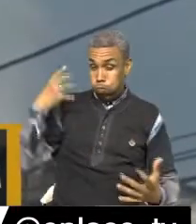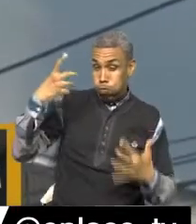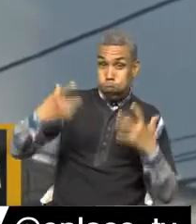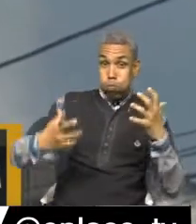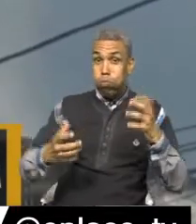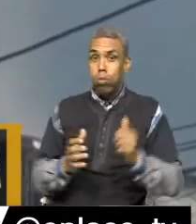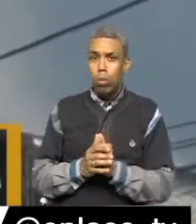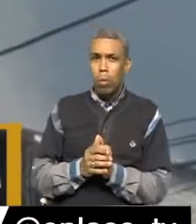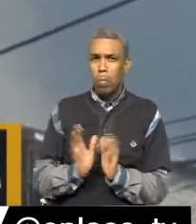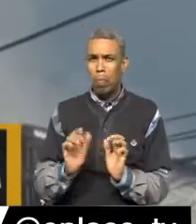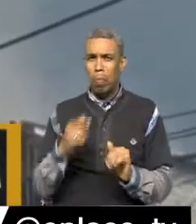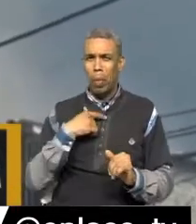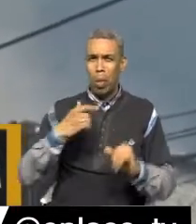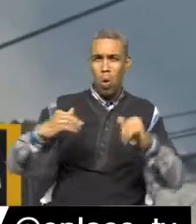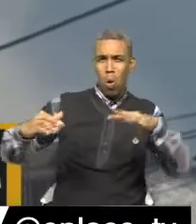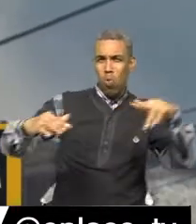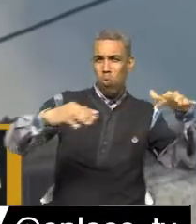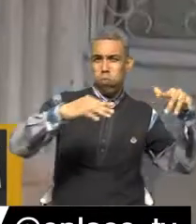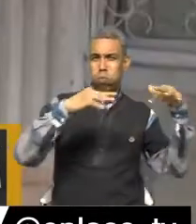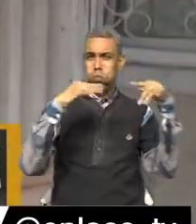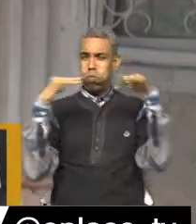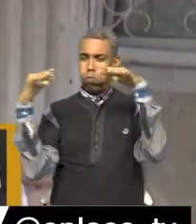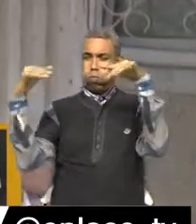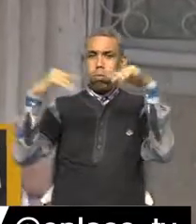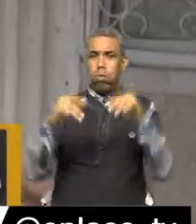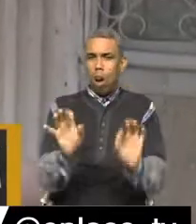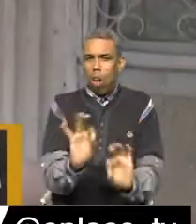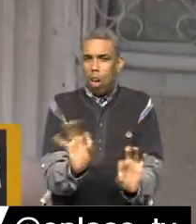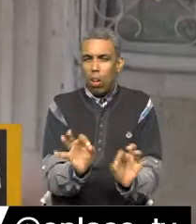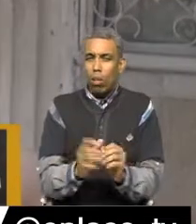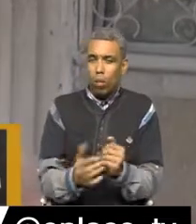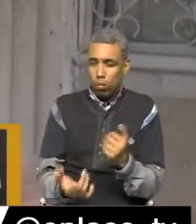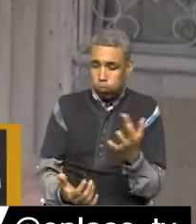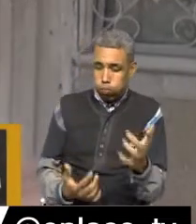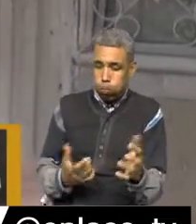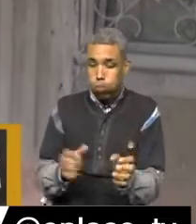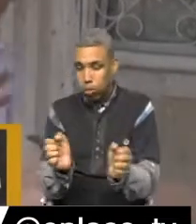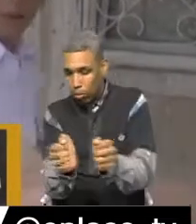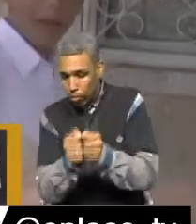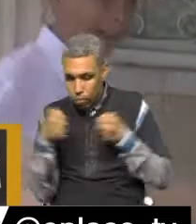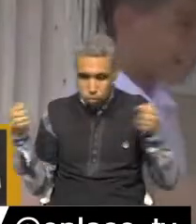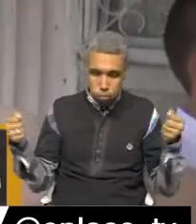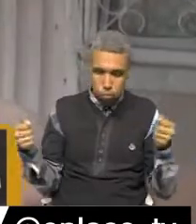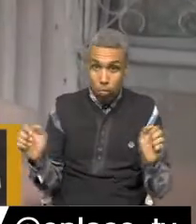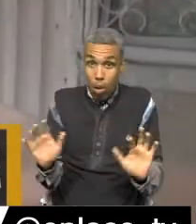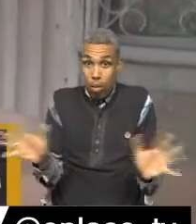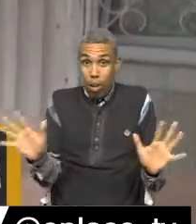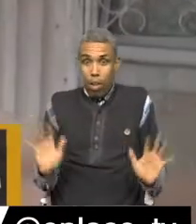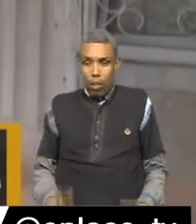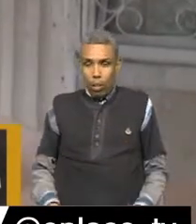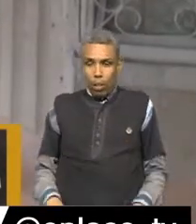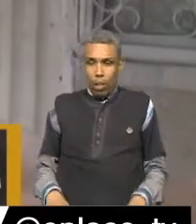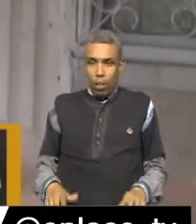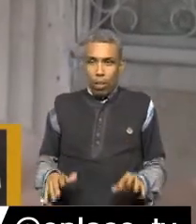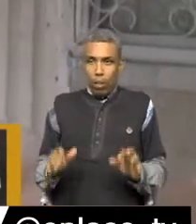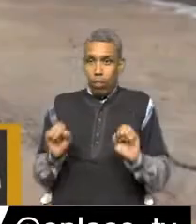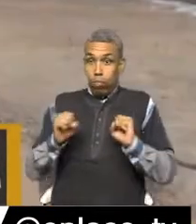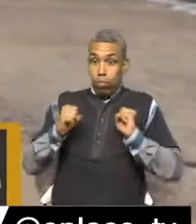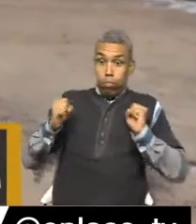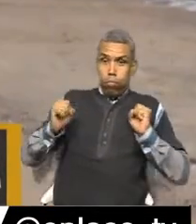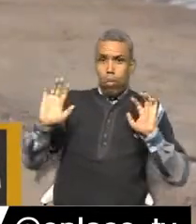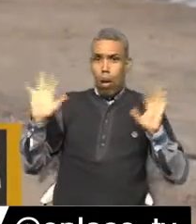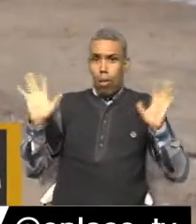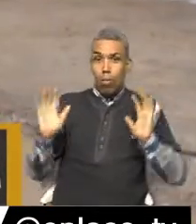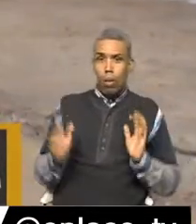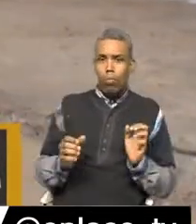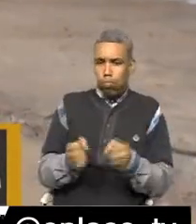mucho humo en la planta, demasiado humo en la planta no había. Después que yo había abierto la puerta ya estábamos totalmente libres, no estábamos en la calle. De